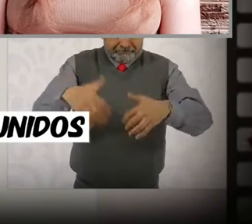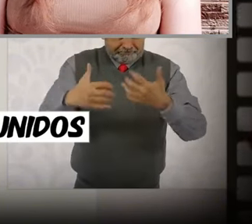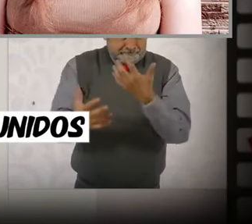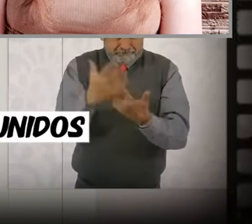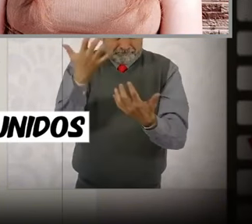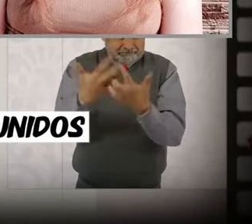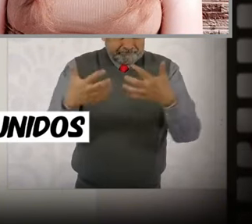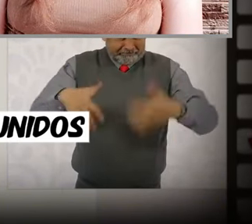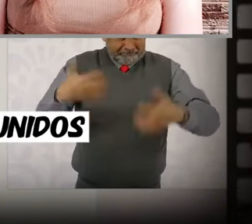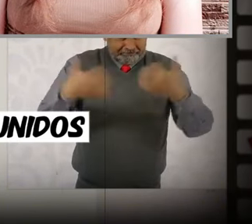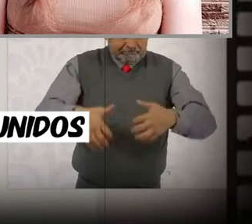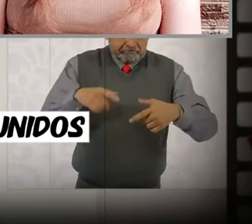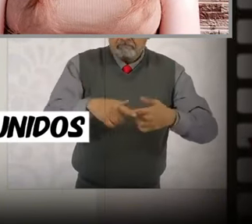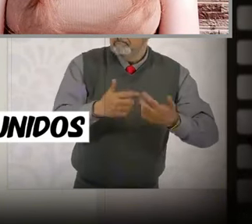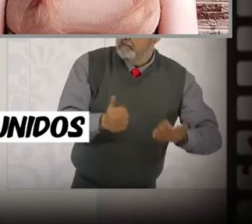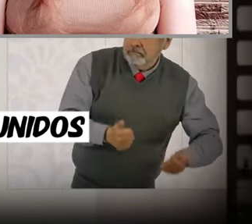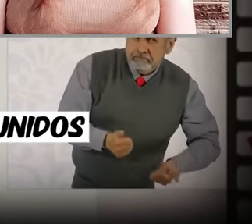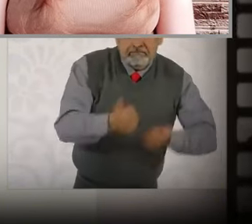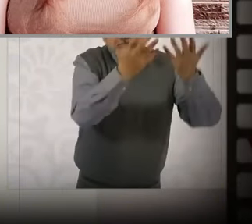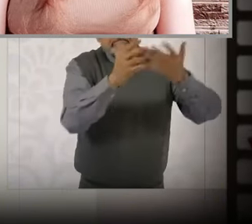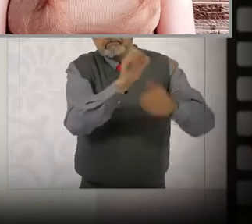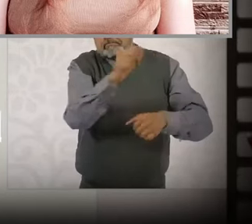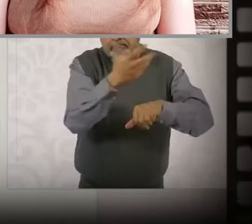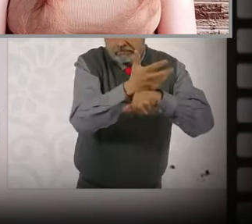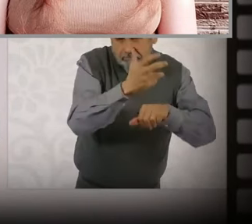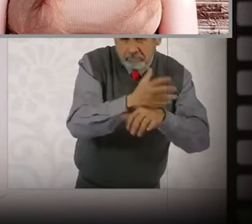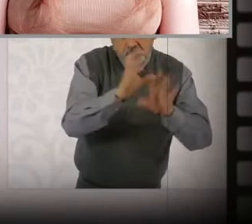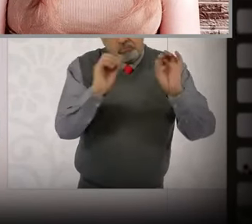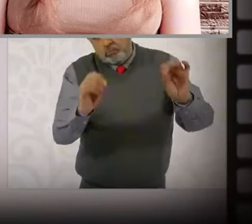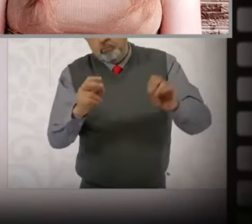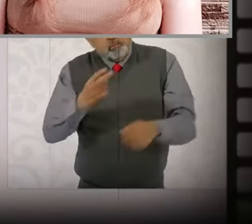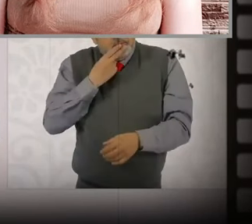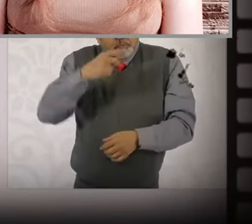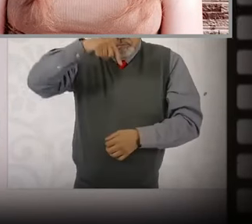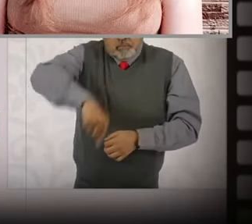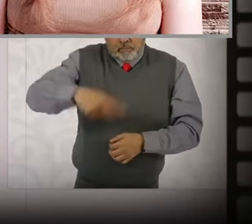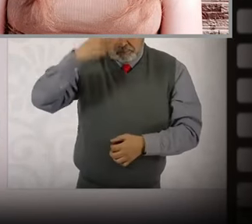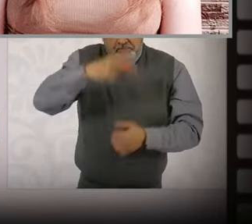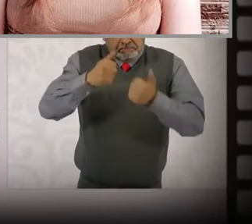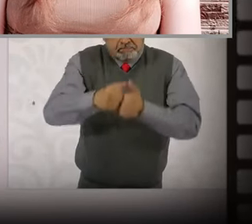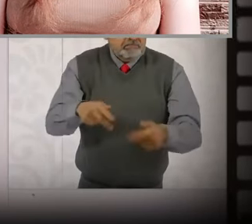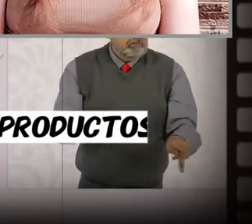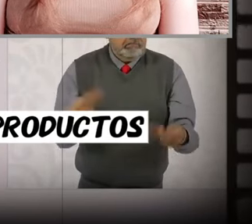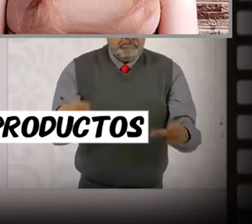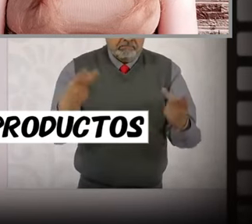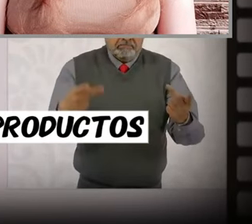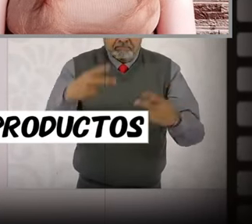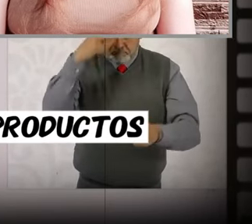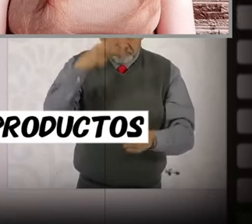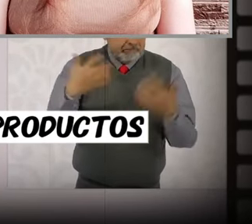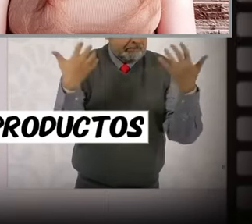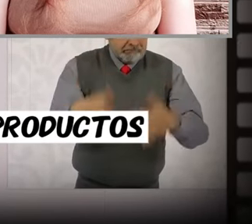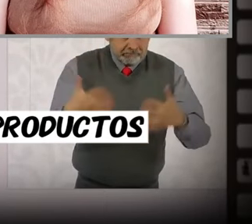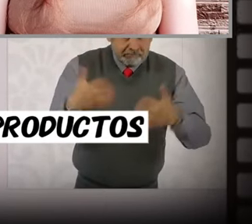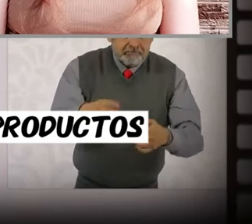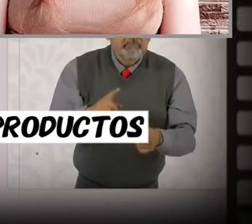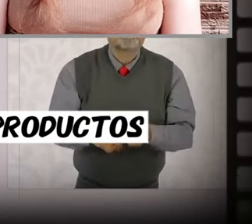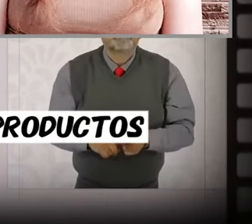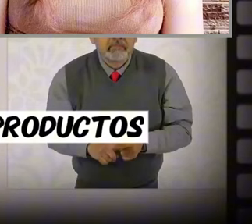sea que se exporten a Estados Unidos o que se queden en México, tienen